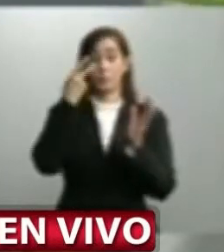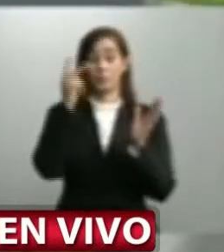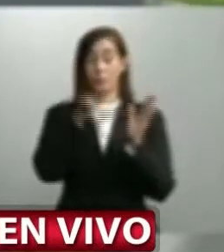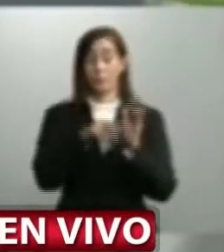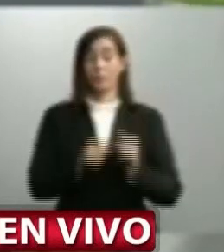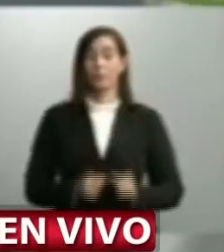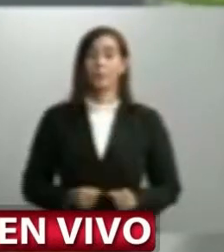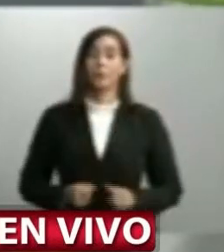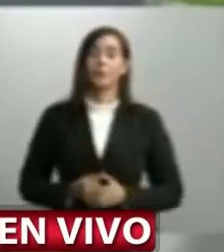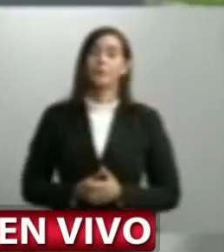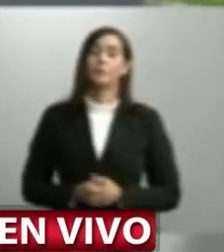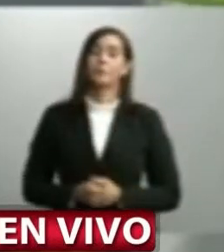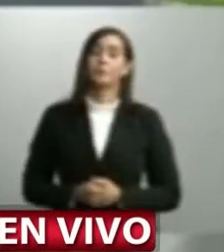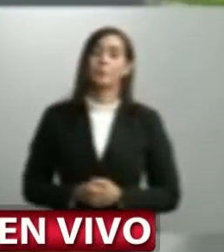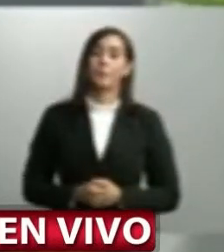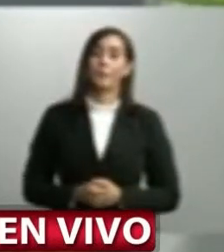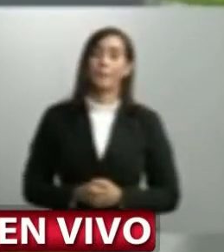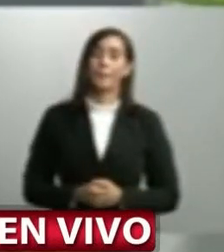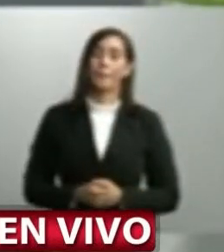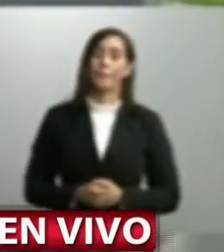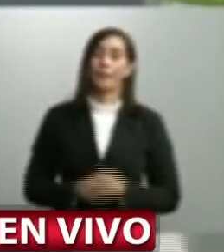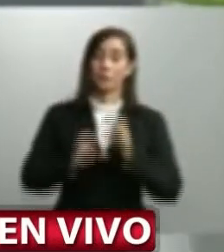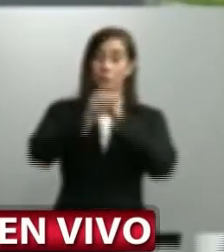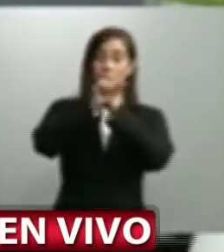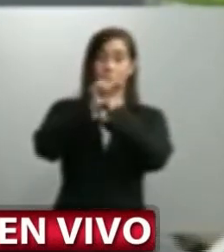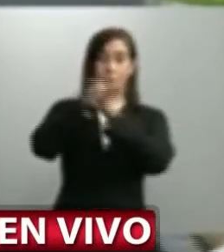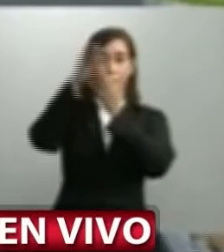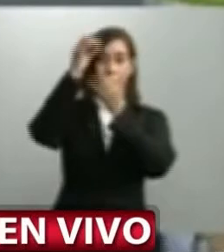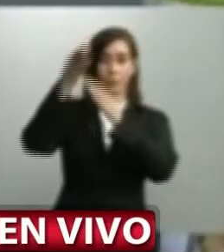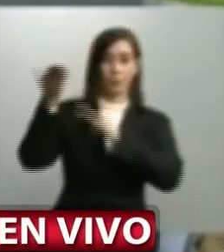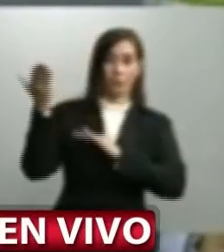ver. En el anterior, para que tengan una idea,